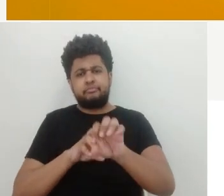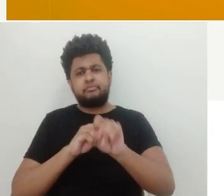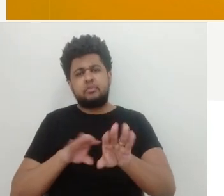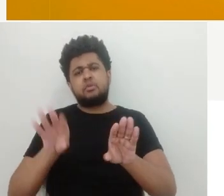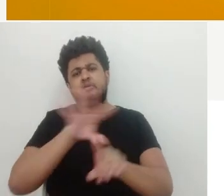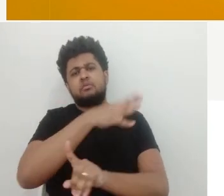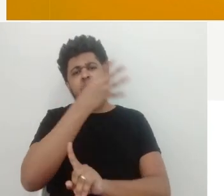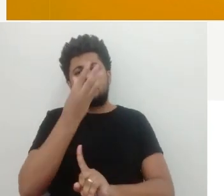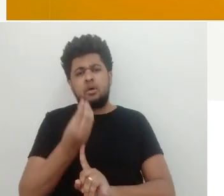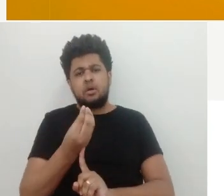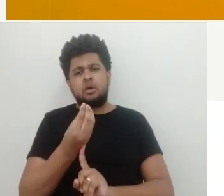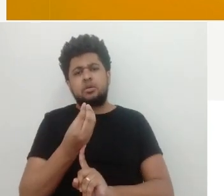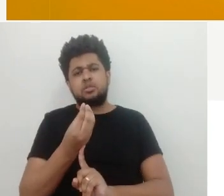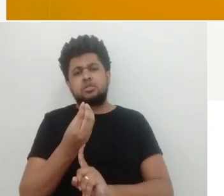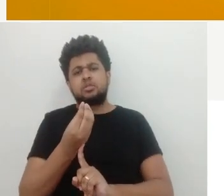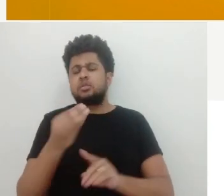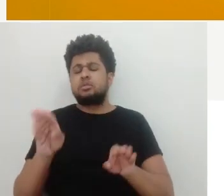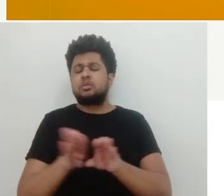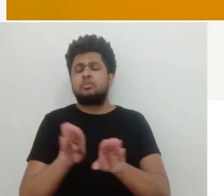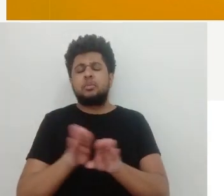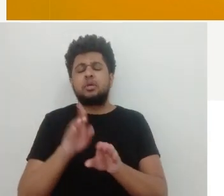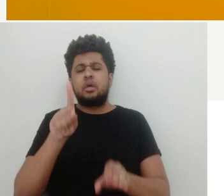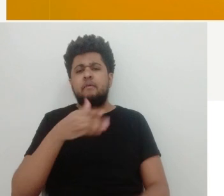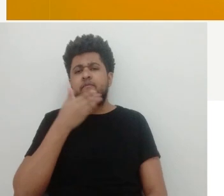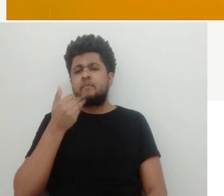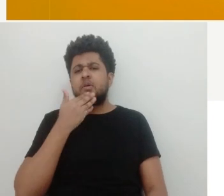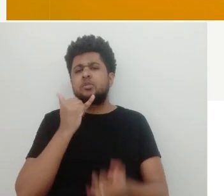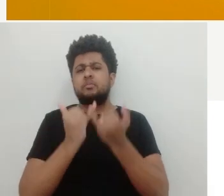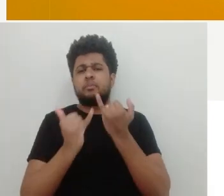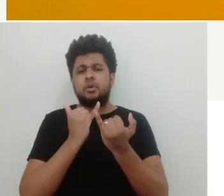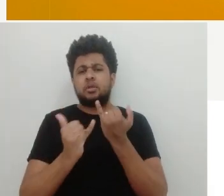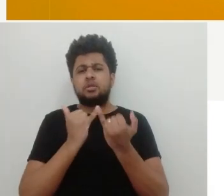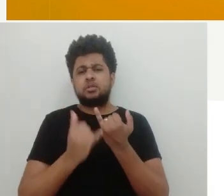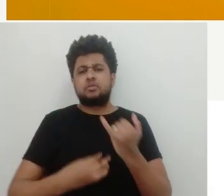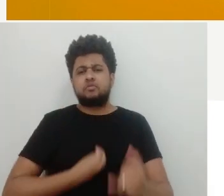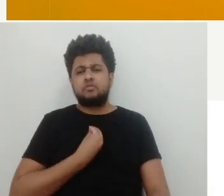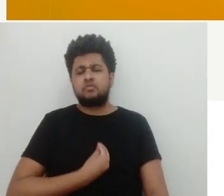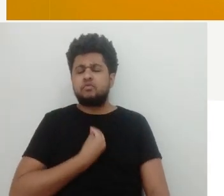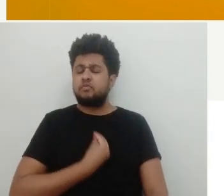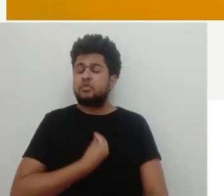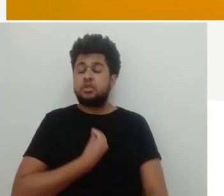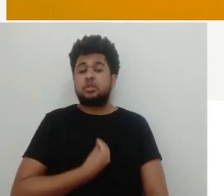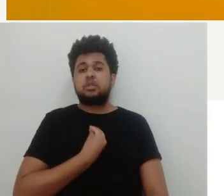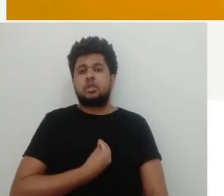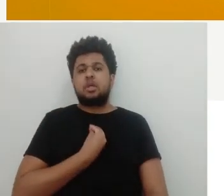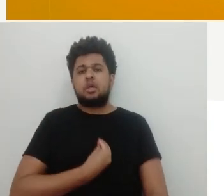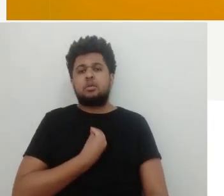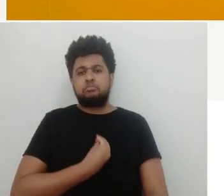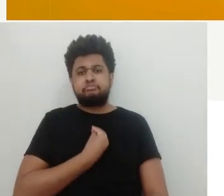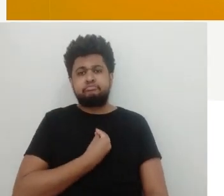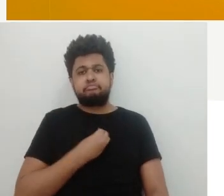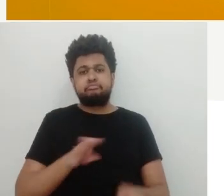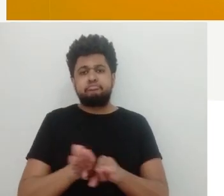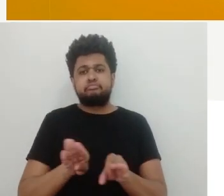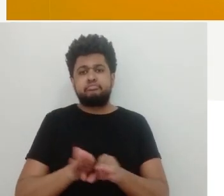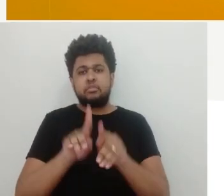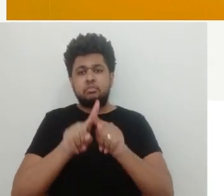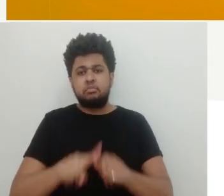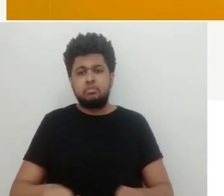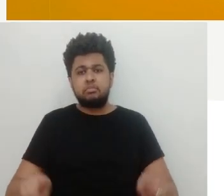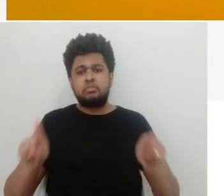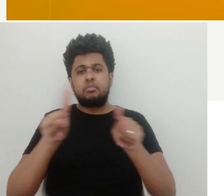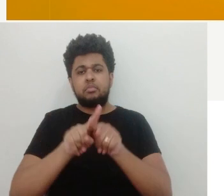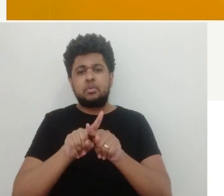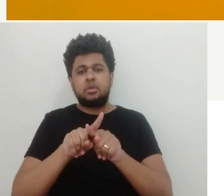agradezco una vez más por esta invitación, porque creo que el estar aquí con ustedes me hace sentir que siguen